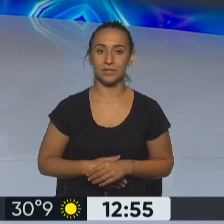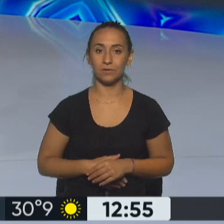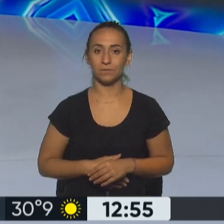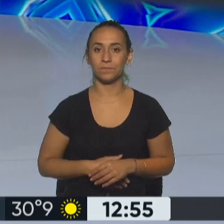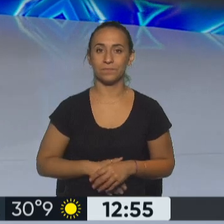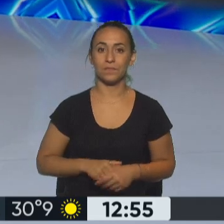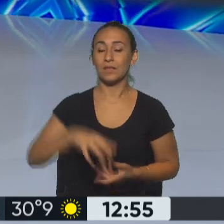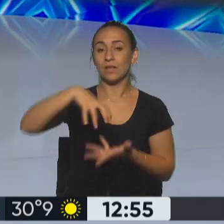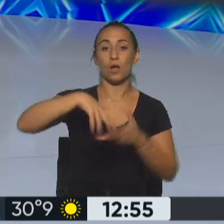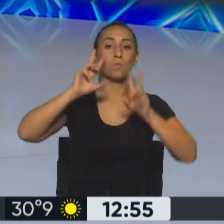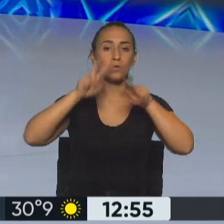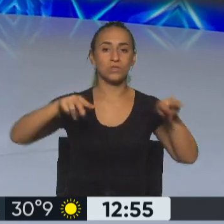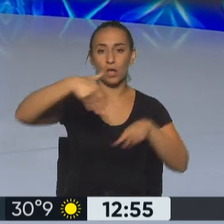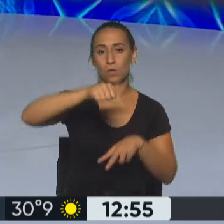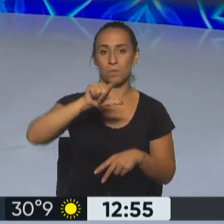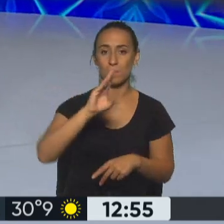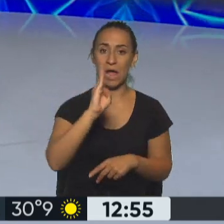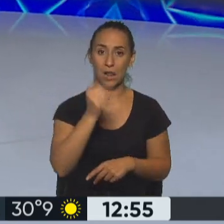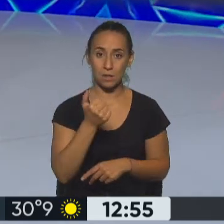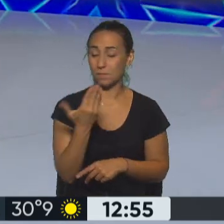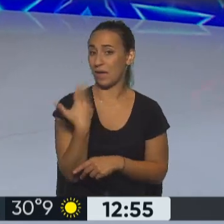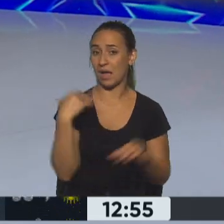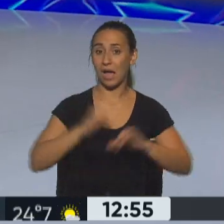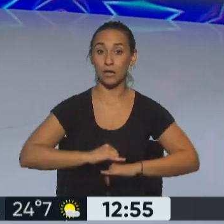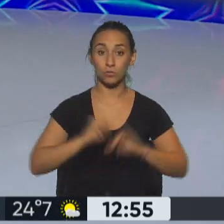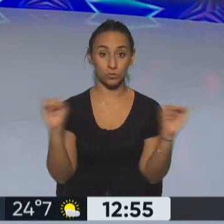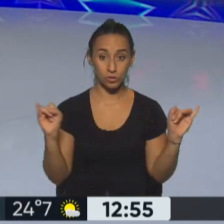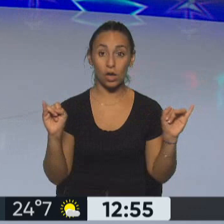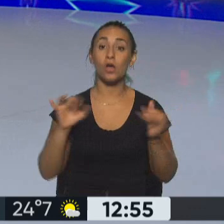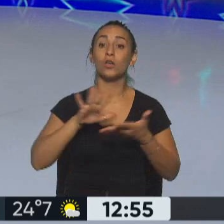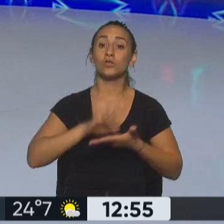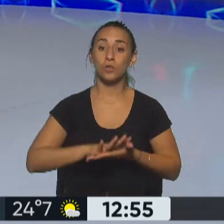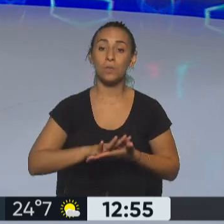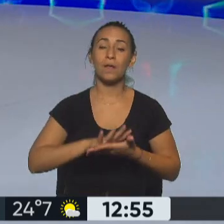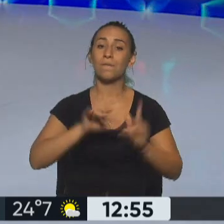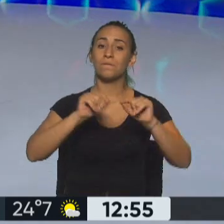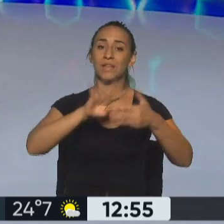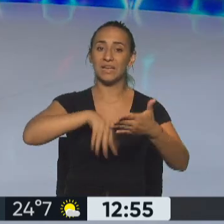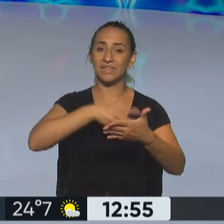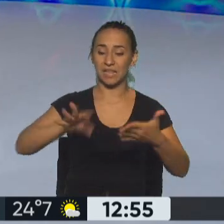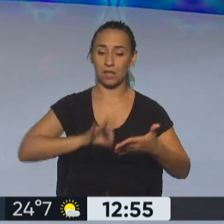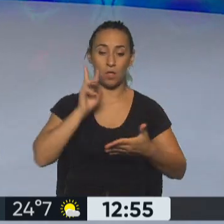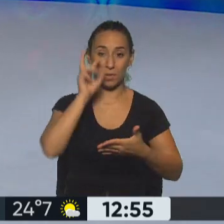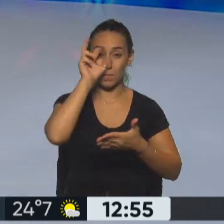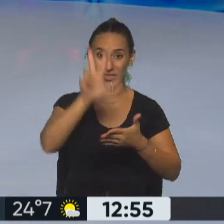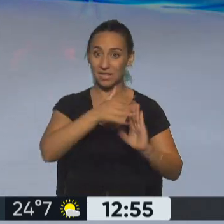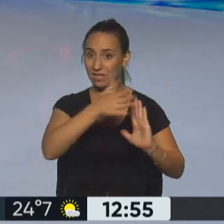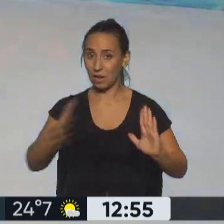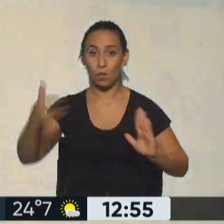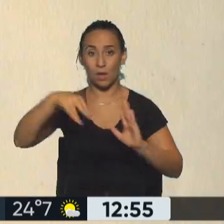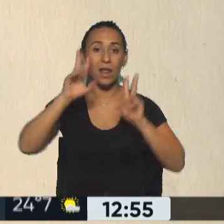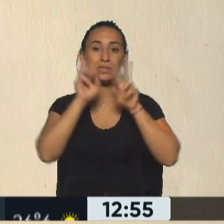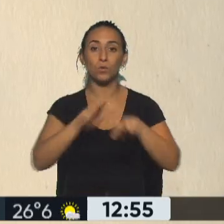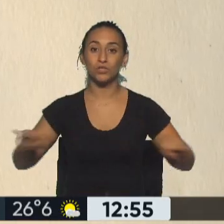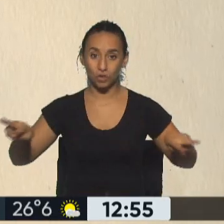El MALBA, el Museo de Arte Latinoamericano de Buenos Aires, acaba de anunciar lo que va a ser su calendario del 2023, parte de las muchas exposiciones que